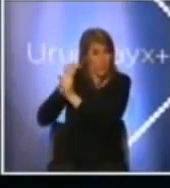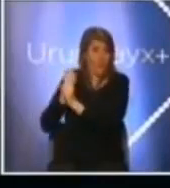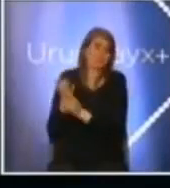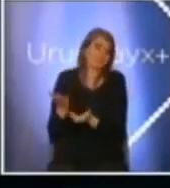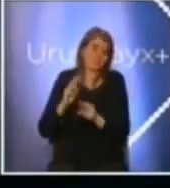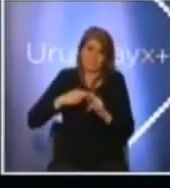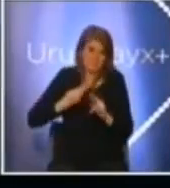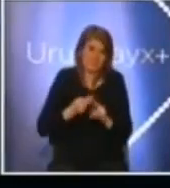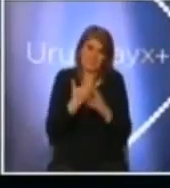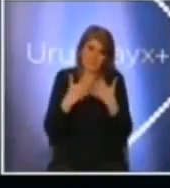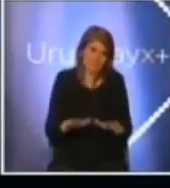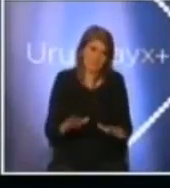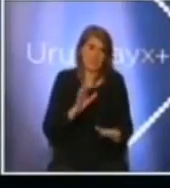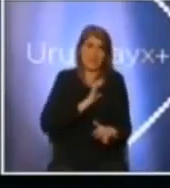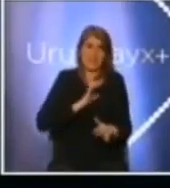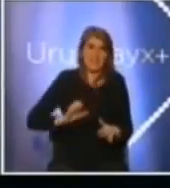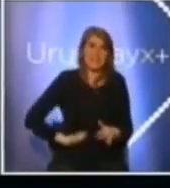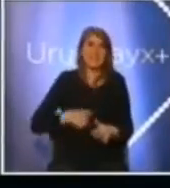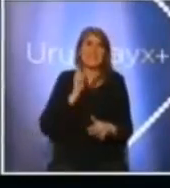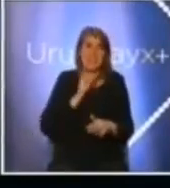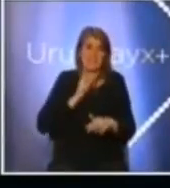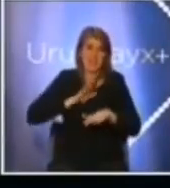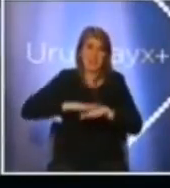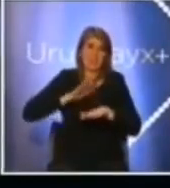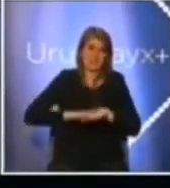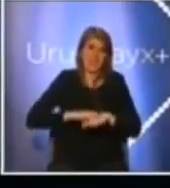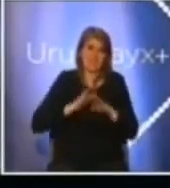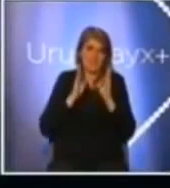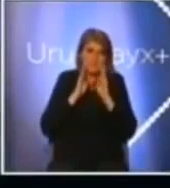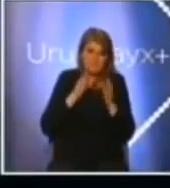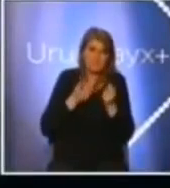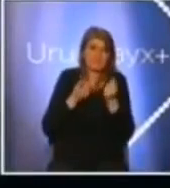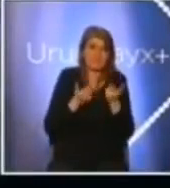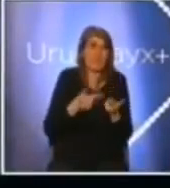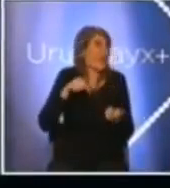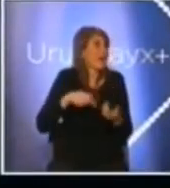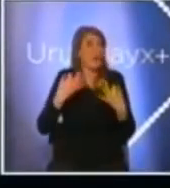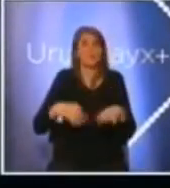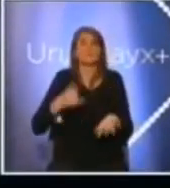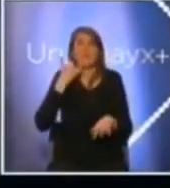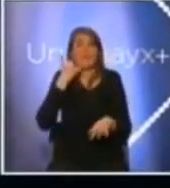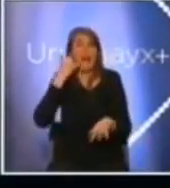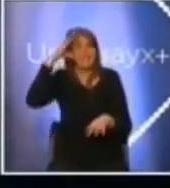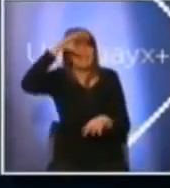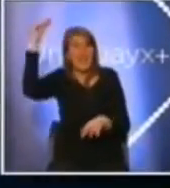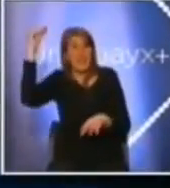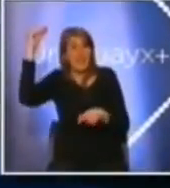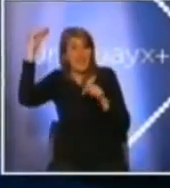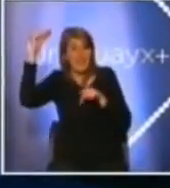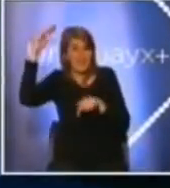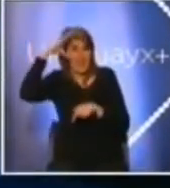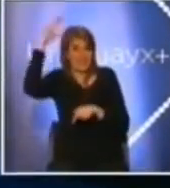tiene responsabilidades inexcusables. Y ya que estamos en el auditorio de Antel, digamos,